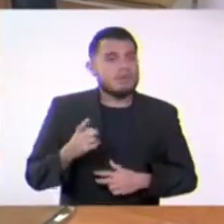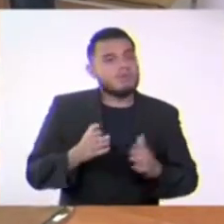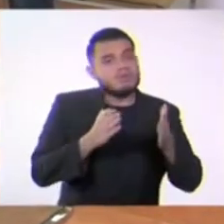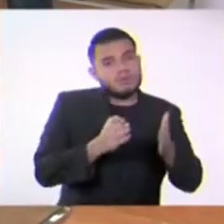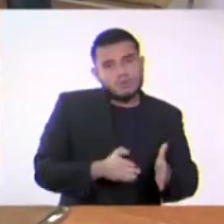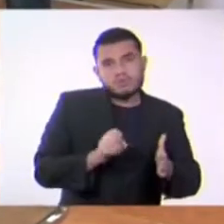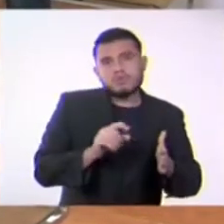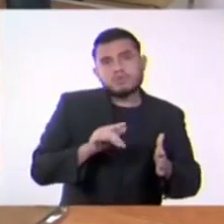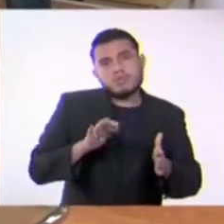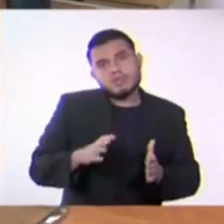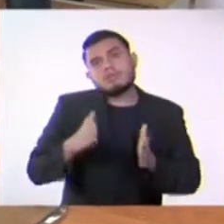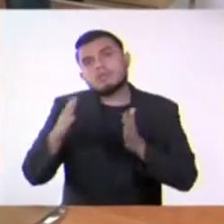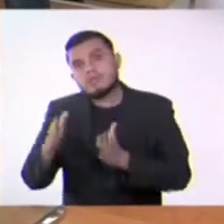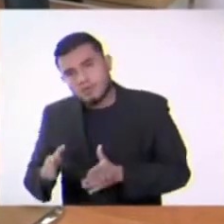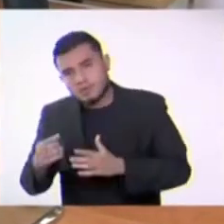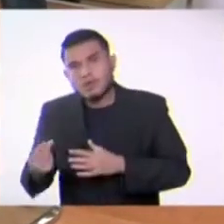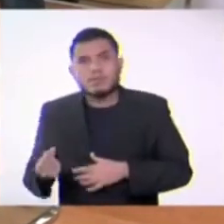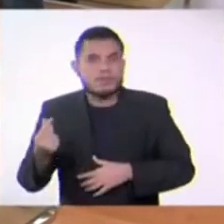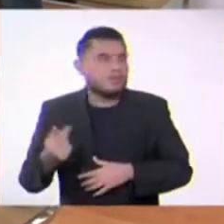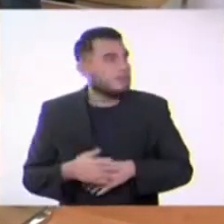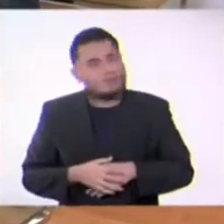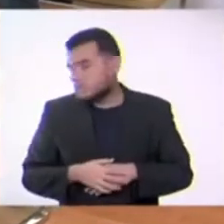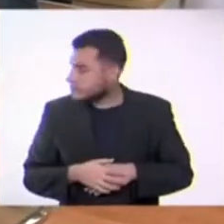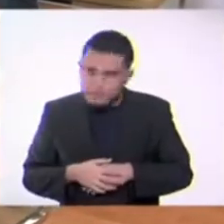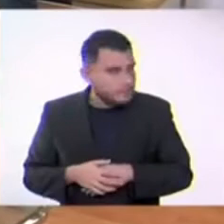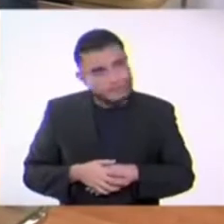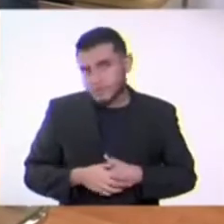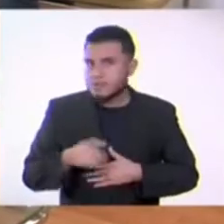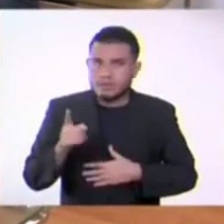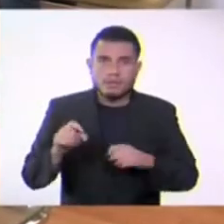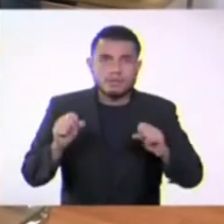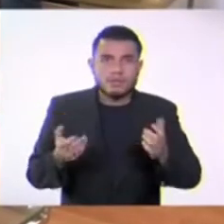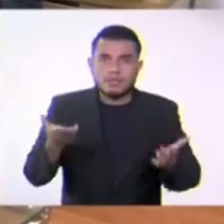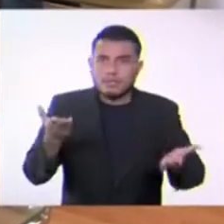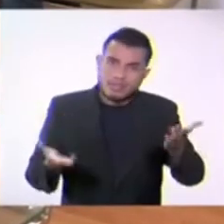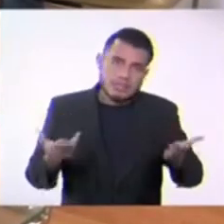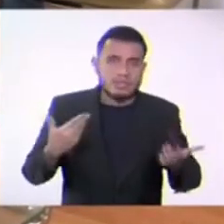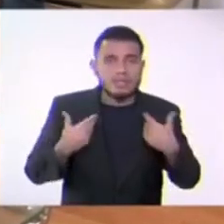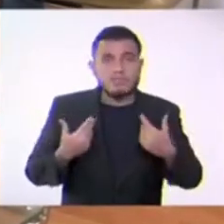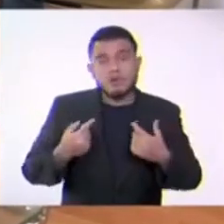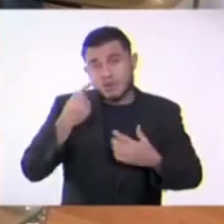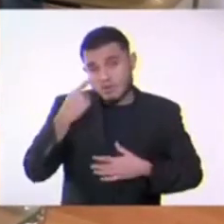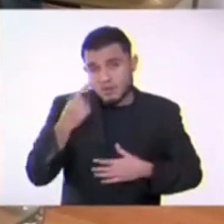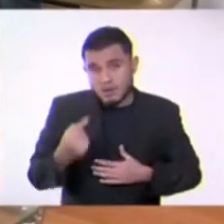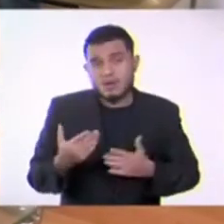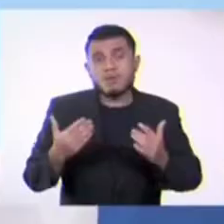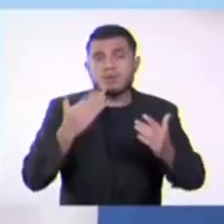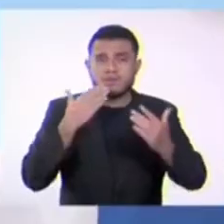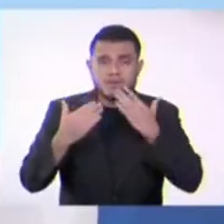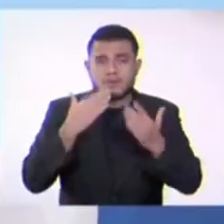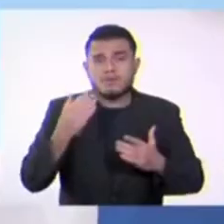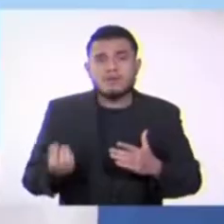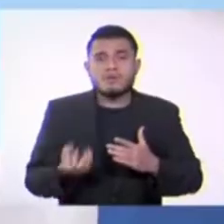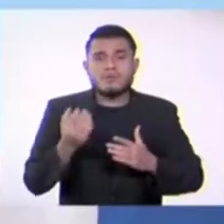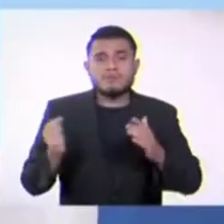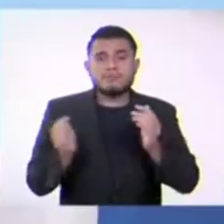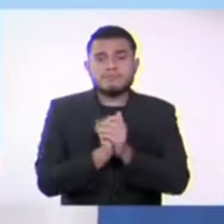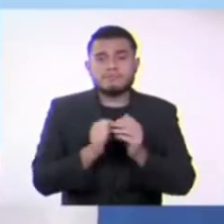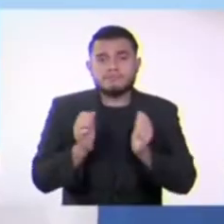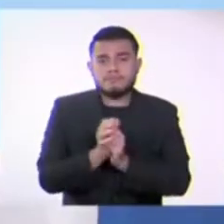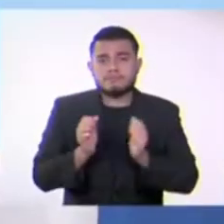socialista. Entonces no se puede hacer ese contrapeso y hay que buscar una explicación para los nuevos conflictos. De